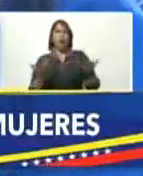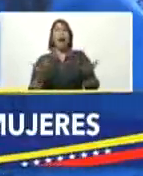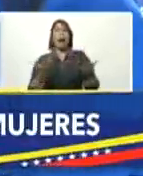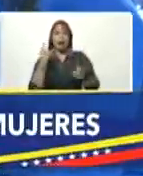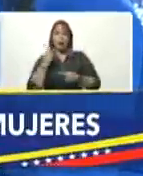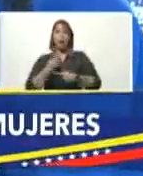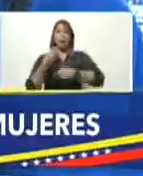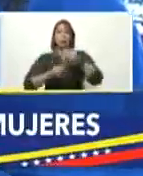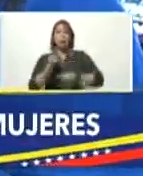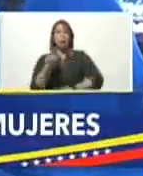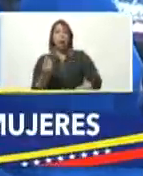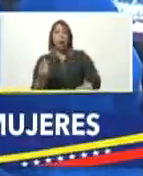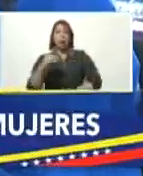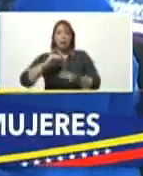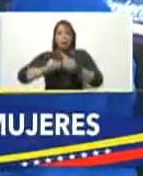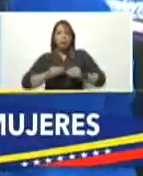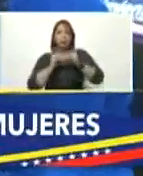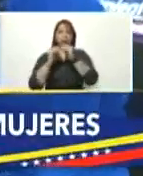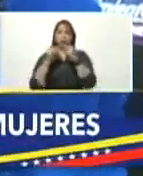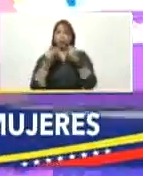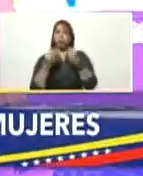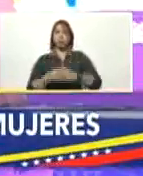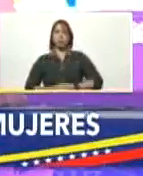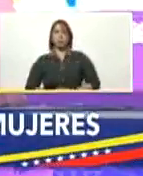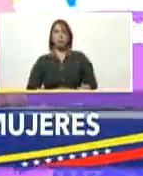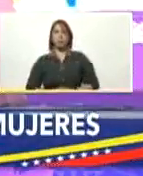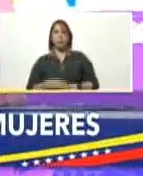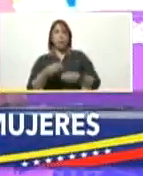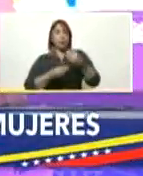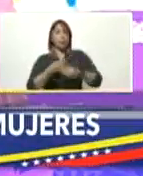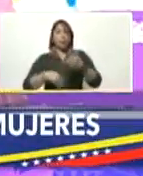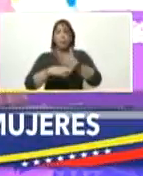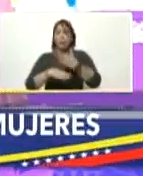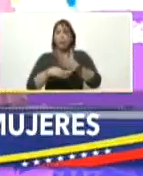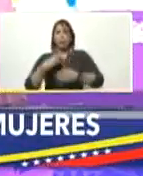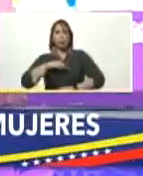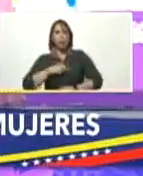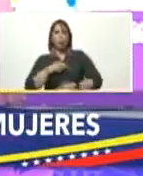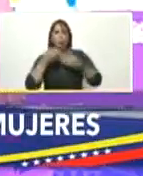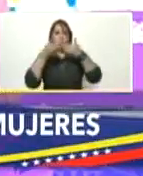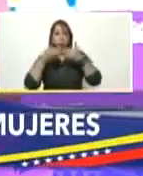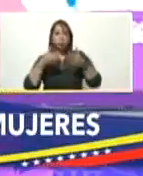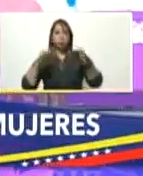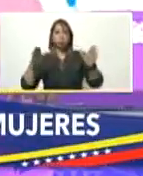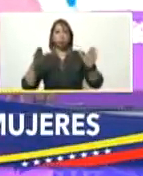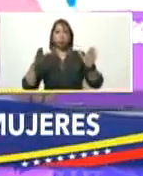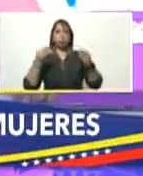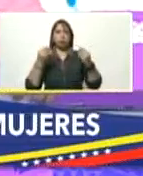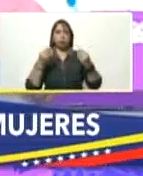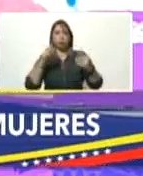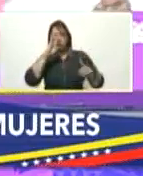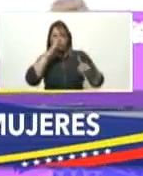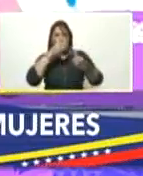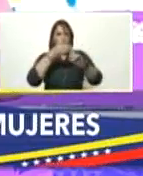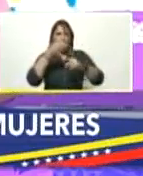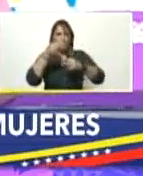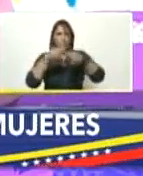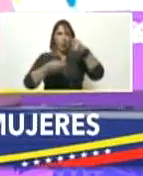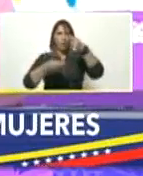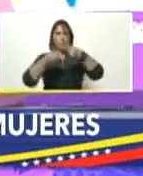para hacer lo que hace falta, para hacer lo que vayamos descubriendo y para ir